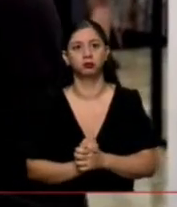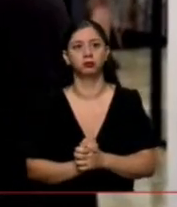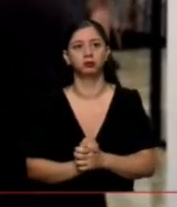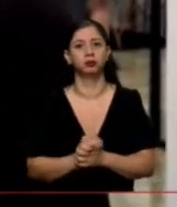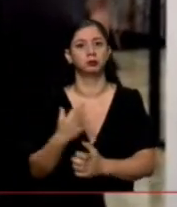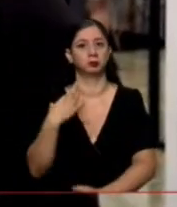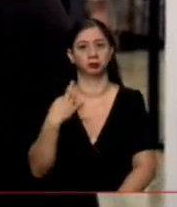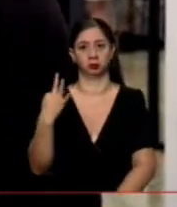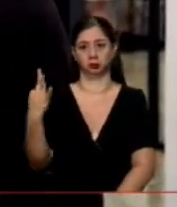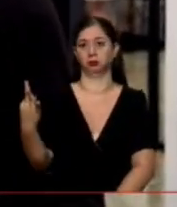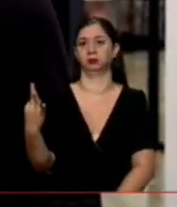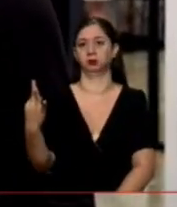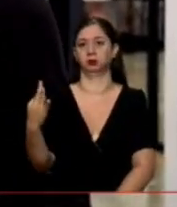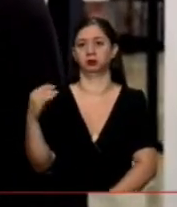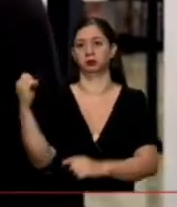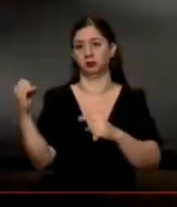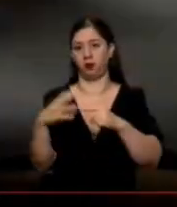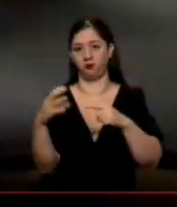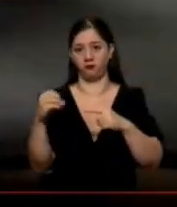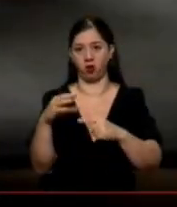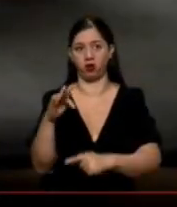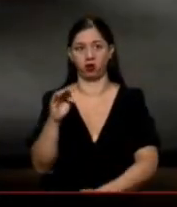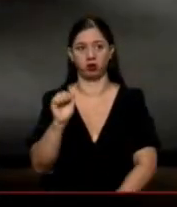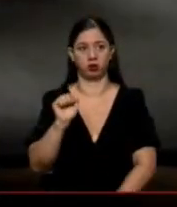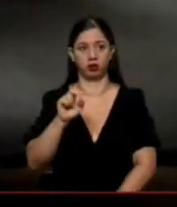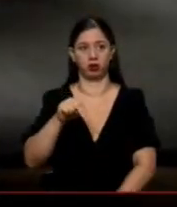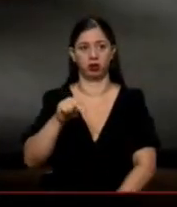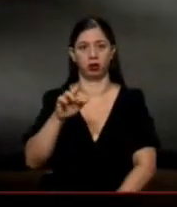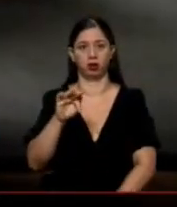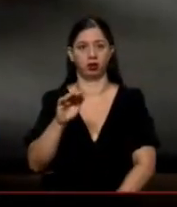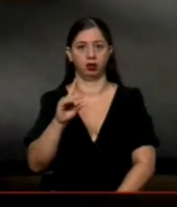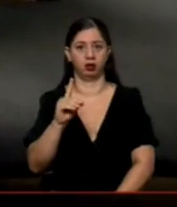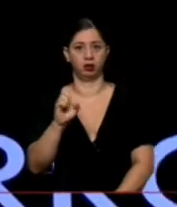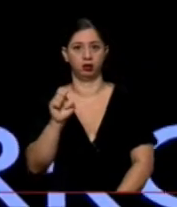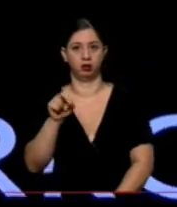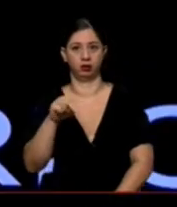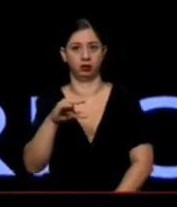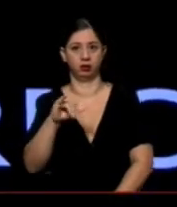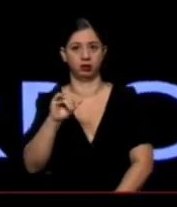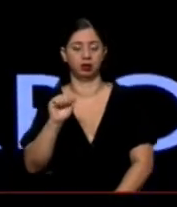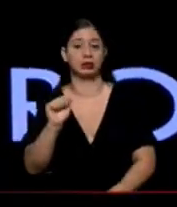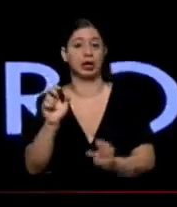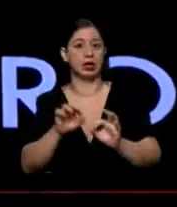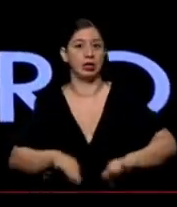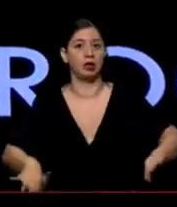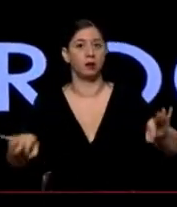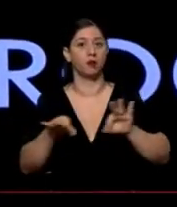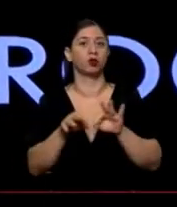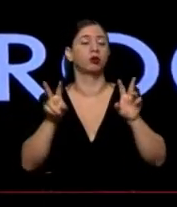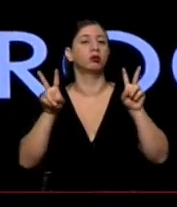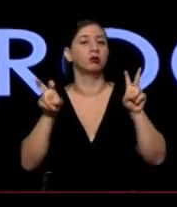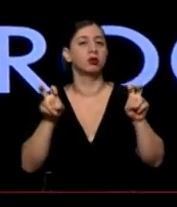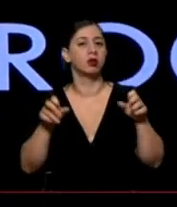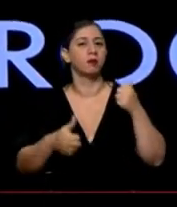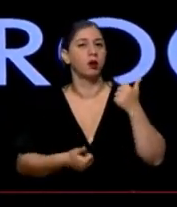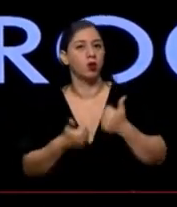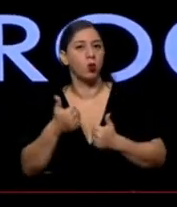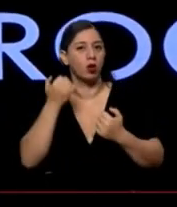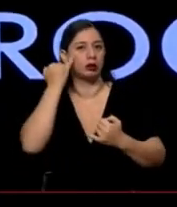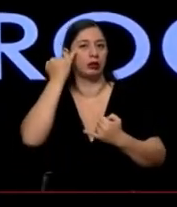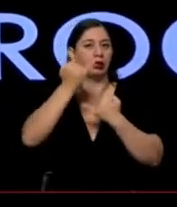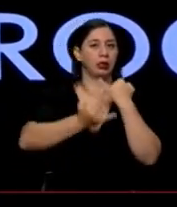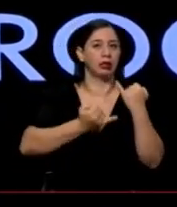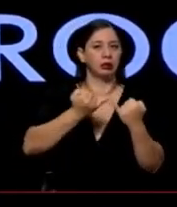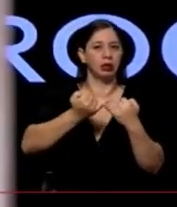nos llamó para participar del foro de tendencias en el marco de un tema muy importante y muy relevante sobre